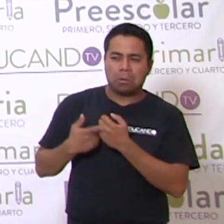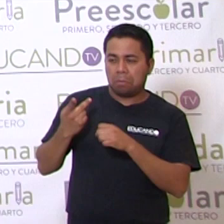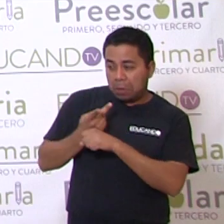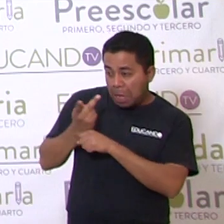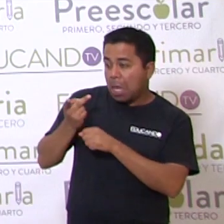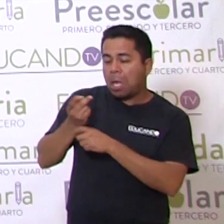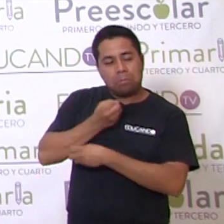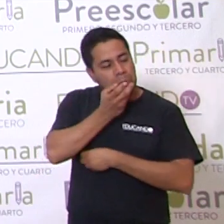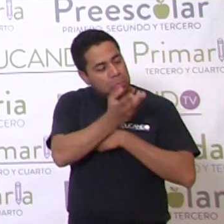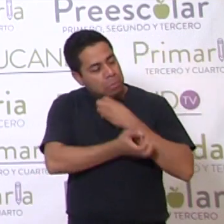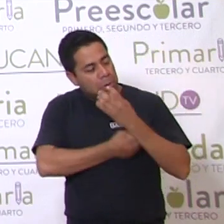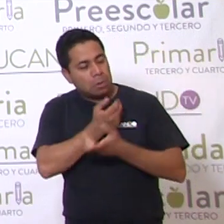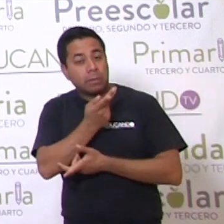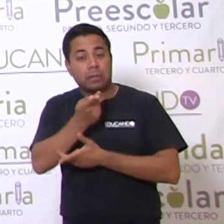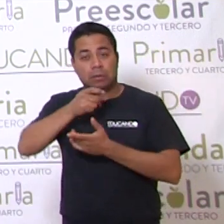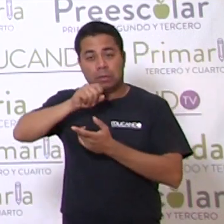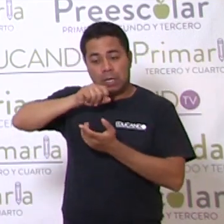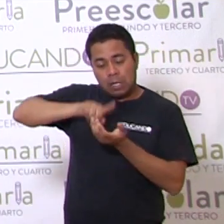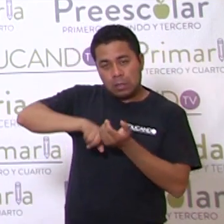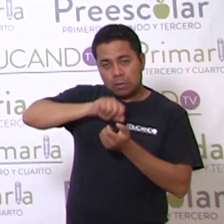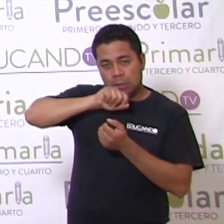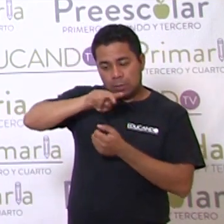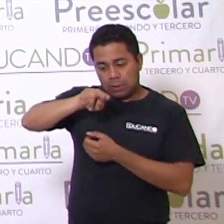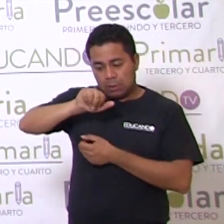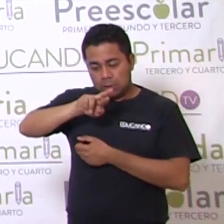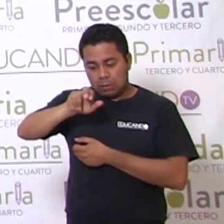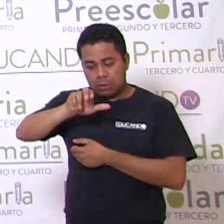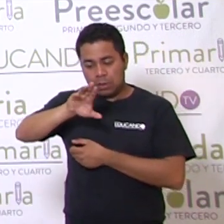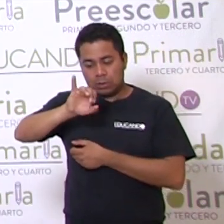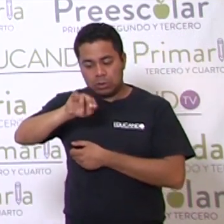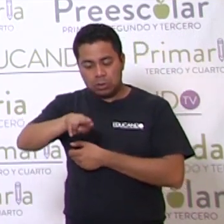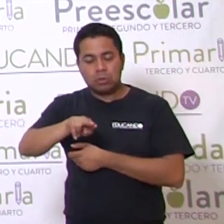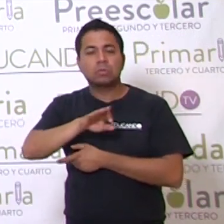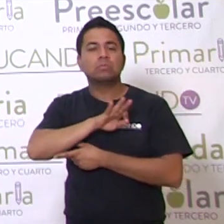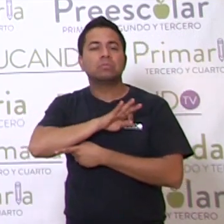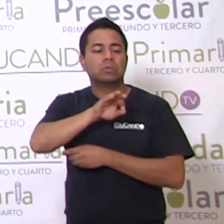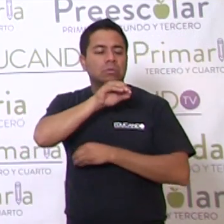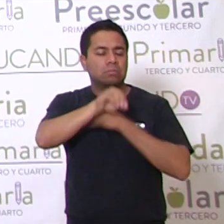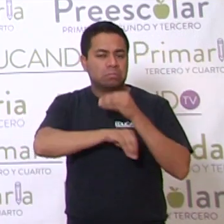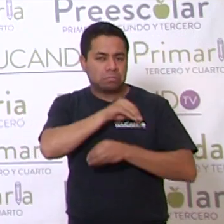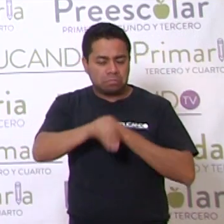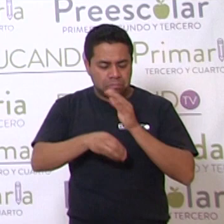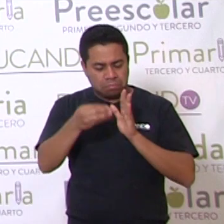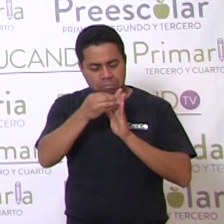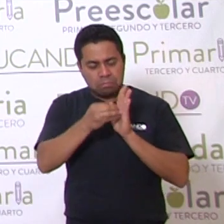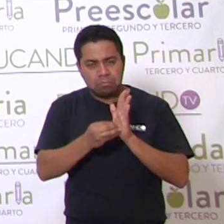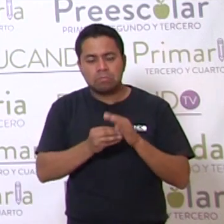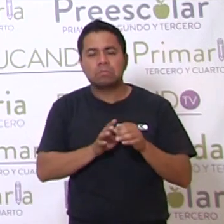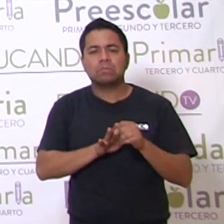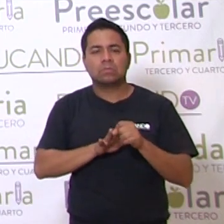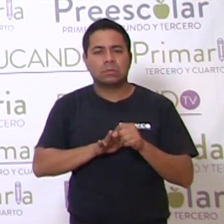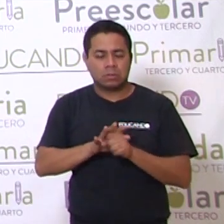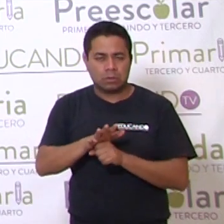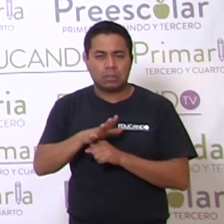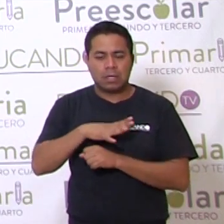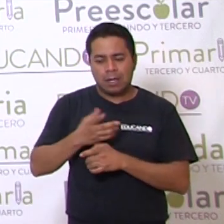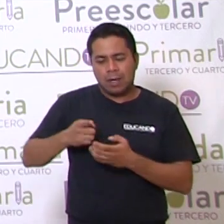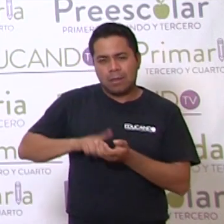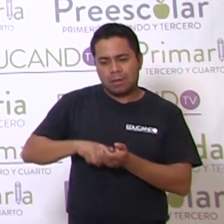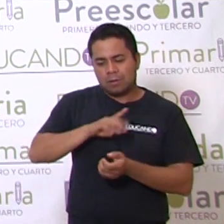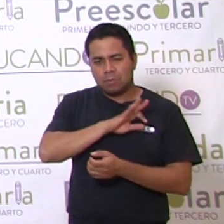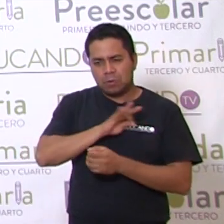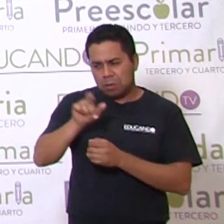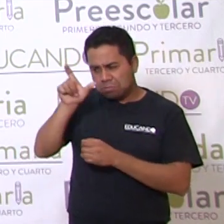pero también dentro de la misma narración poder meter o también incluir lo que son las